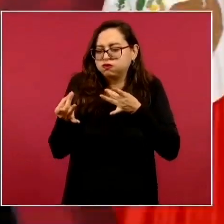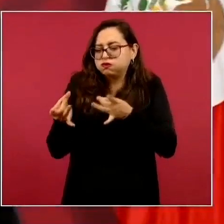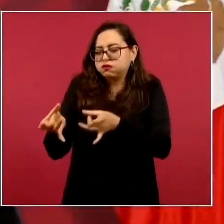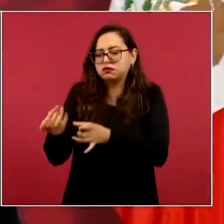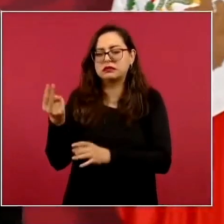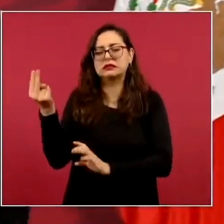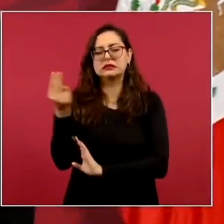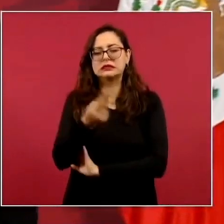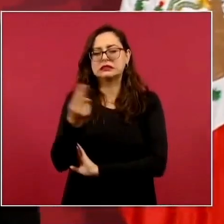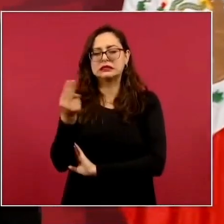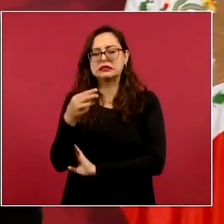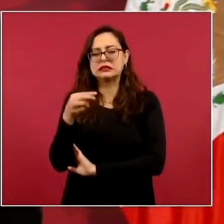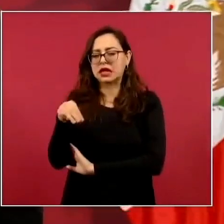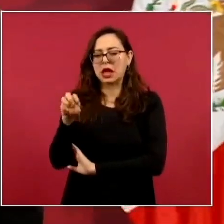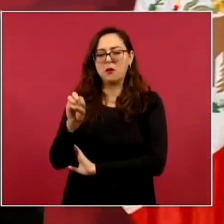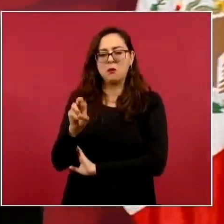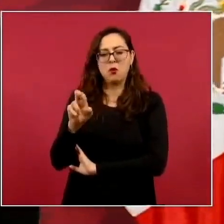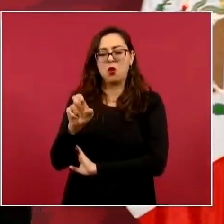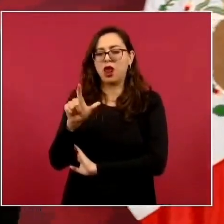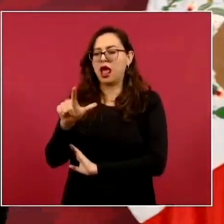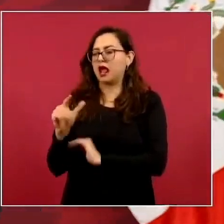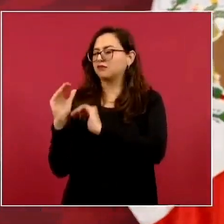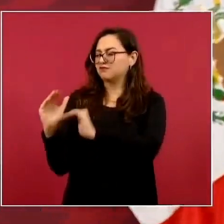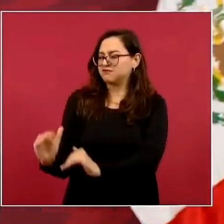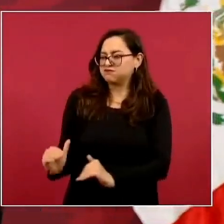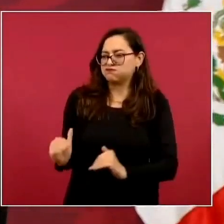moral, de la más alta jerarquía